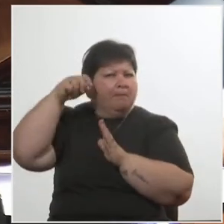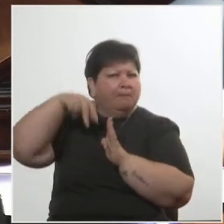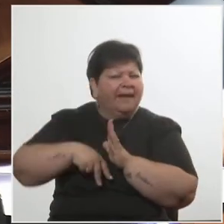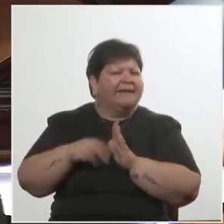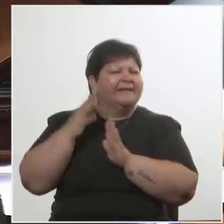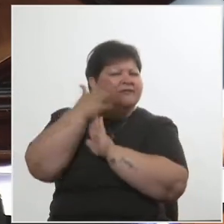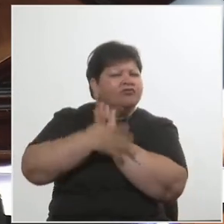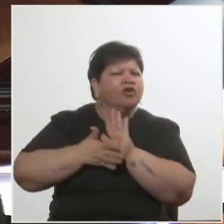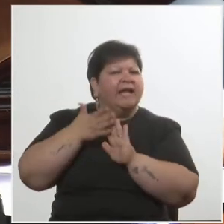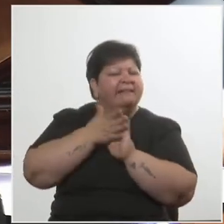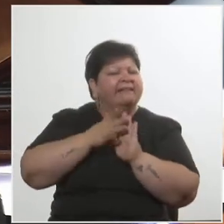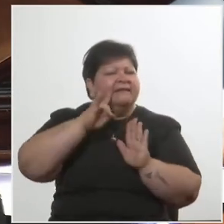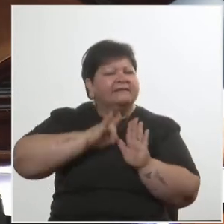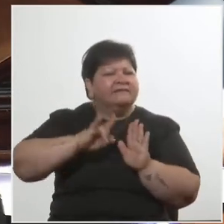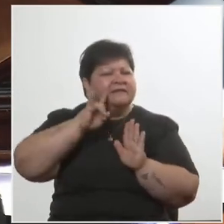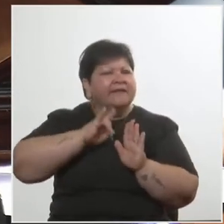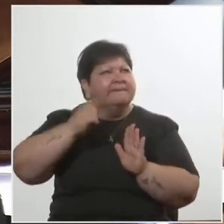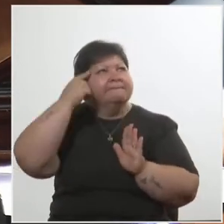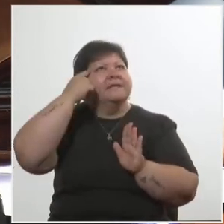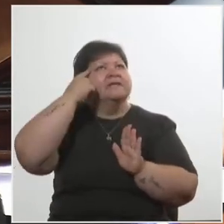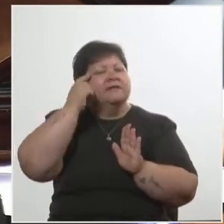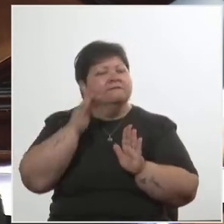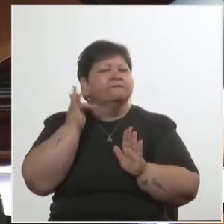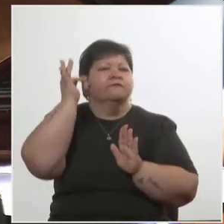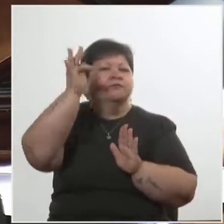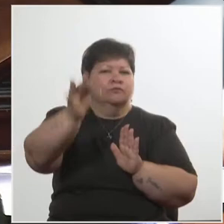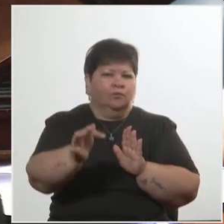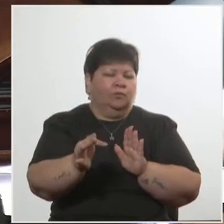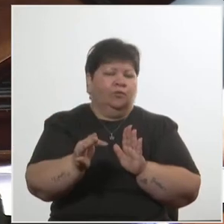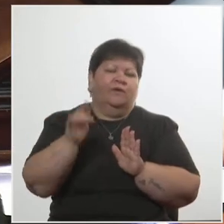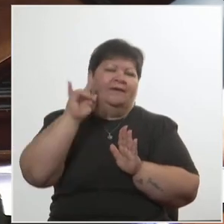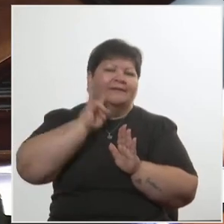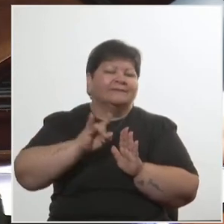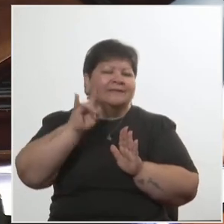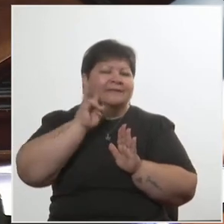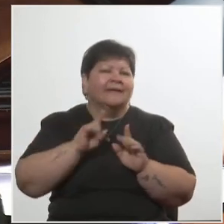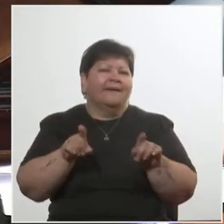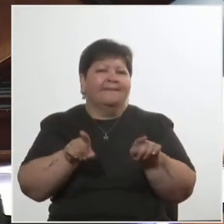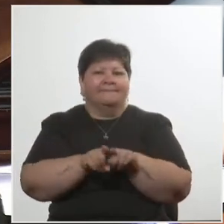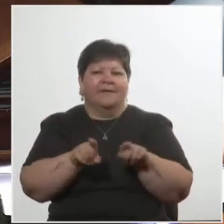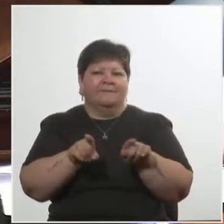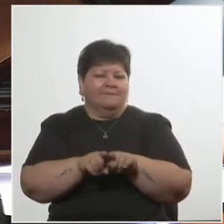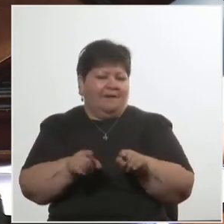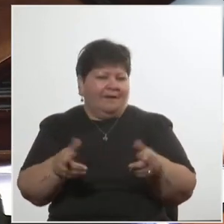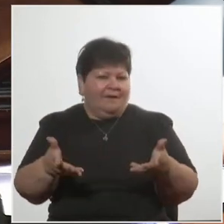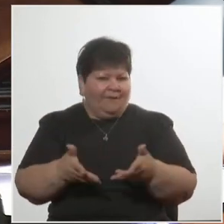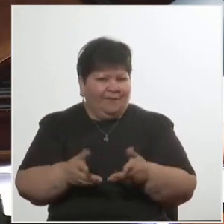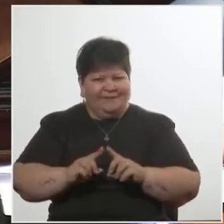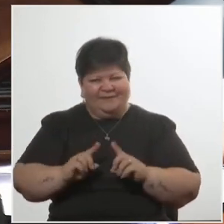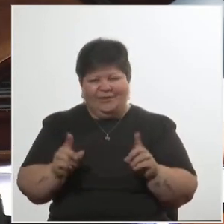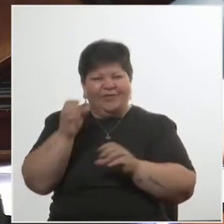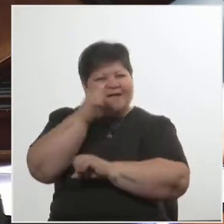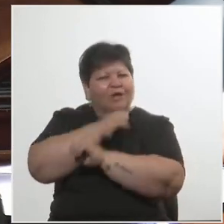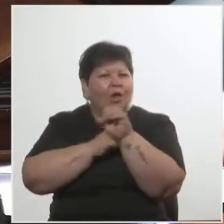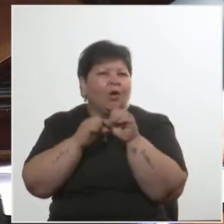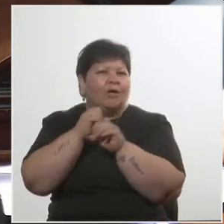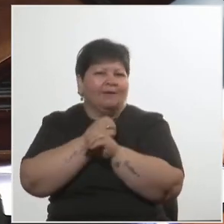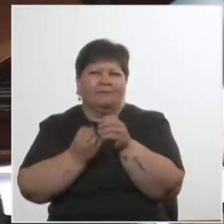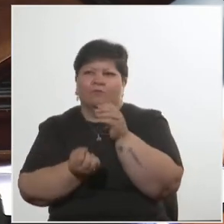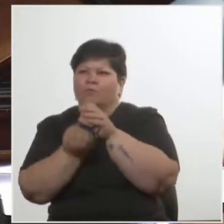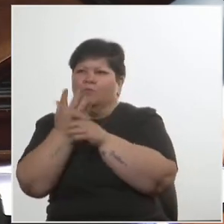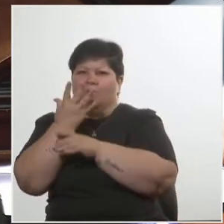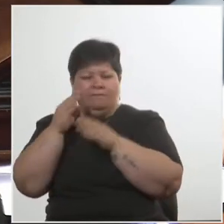señora presidenta pensando en el futuro la lechería no es la misma Hoy hay tecnologías que están